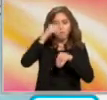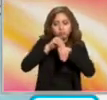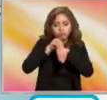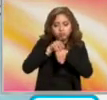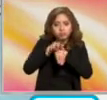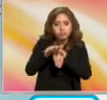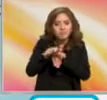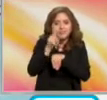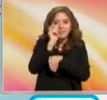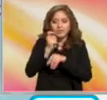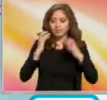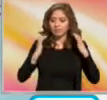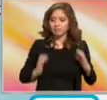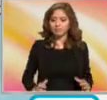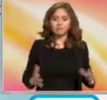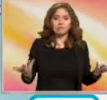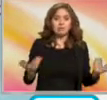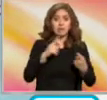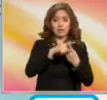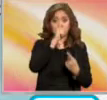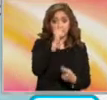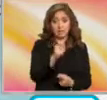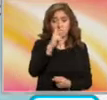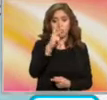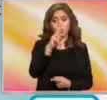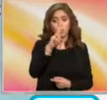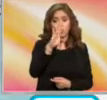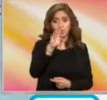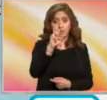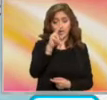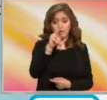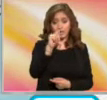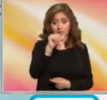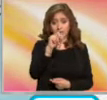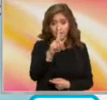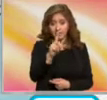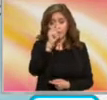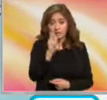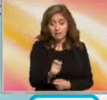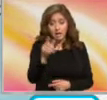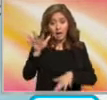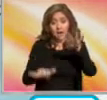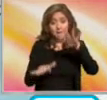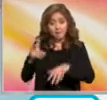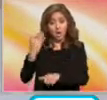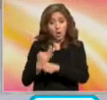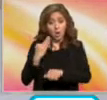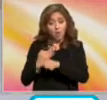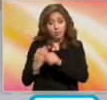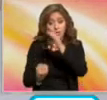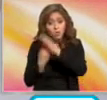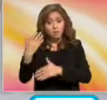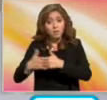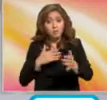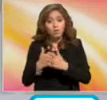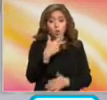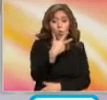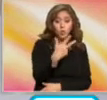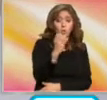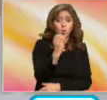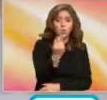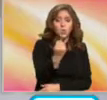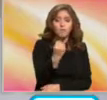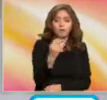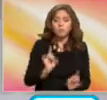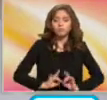biológico que determinan la pubertad y que hoy en día en los chicos está empezando 8 o 9 años de edad, de una edad muy, muy temprana.